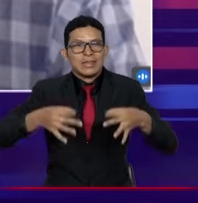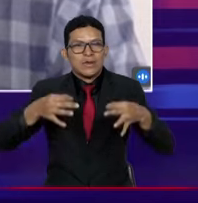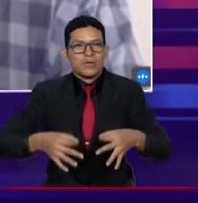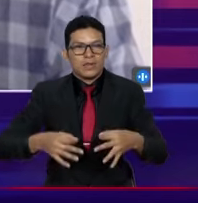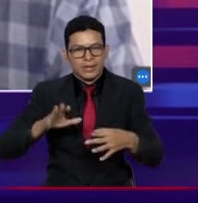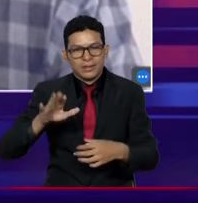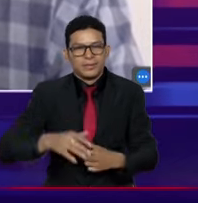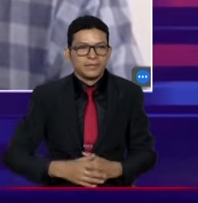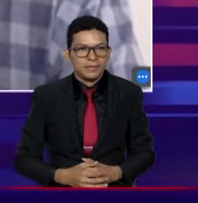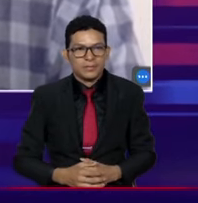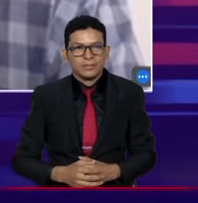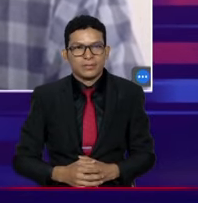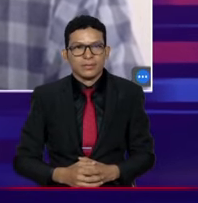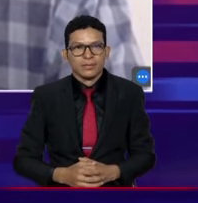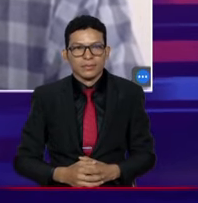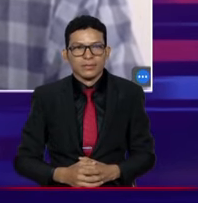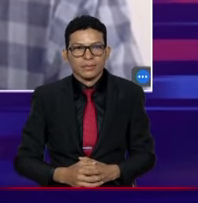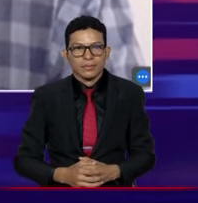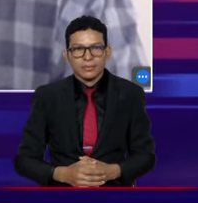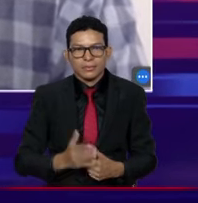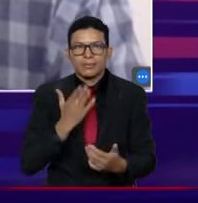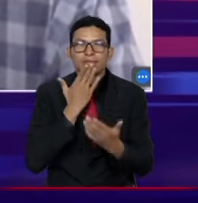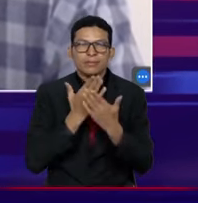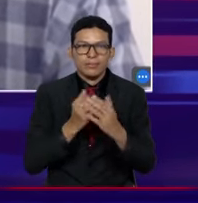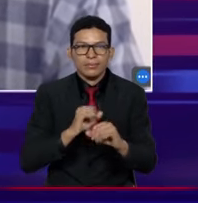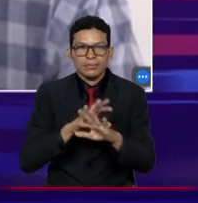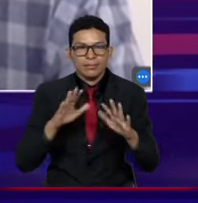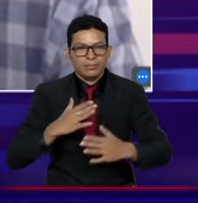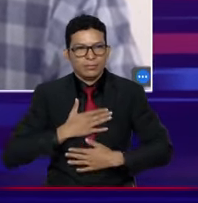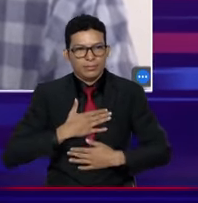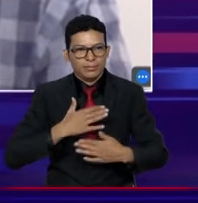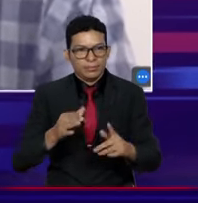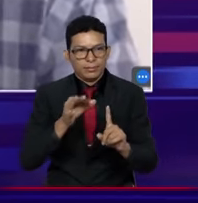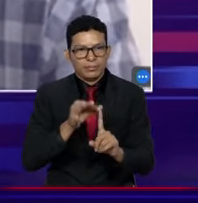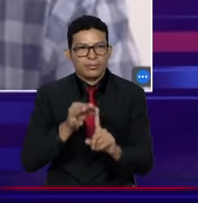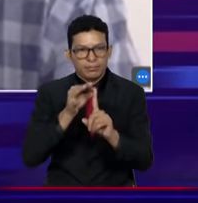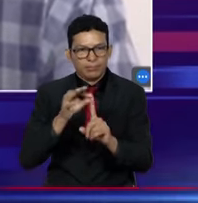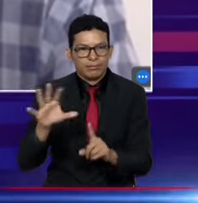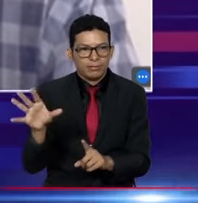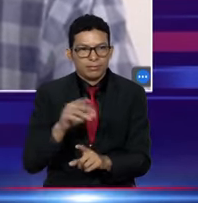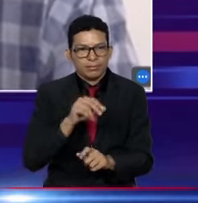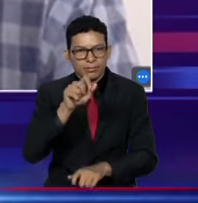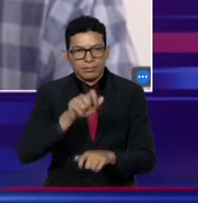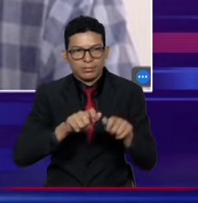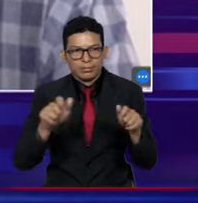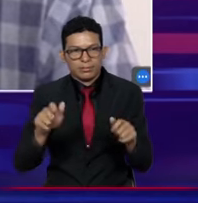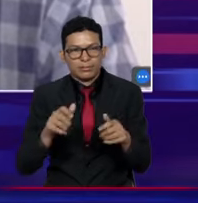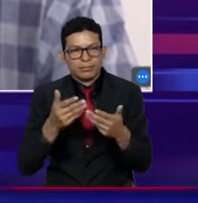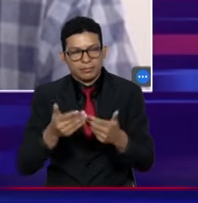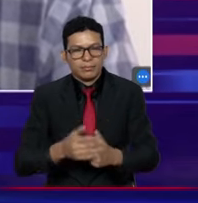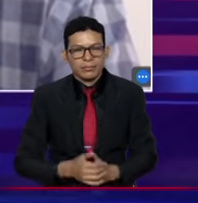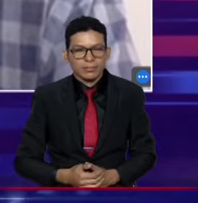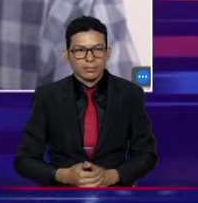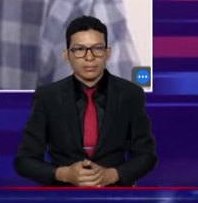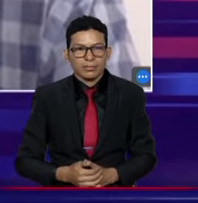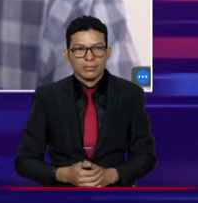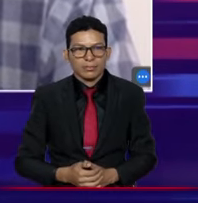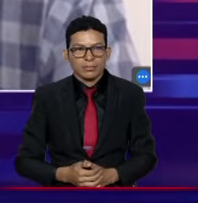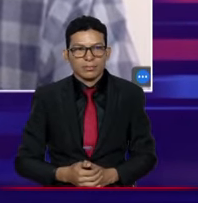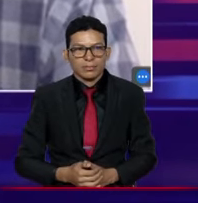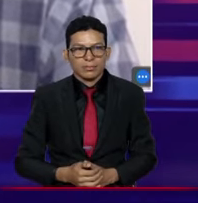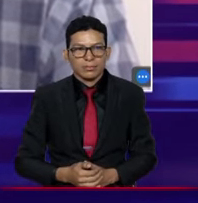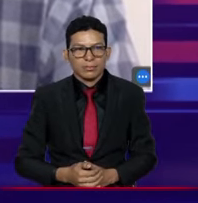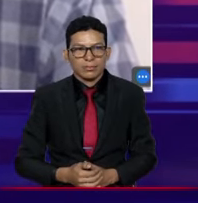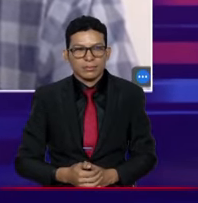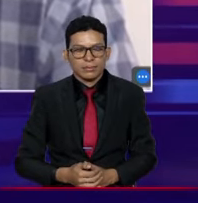nosotros, secretario. Buenos días, un saludo muy especial a todos los televidentes de esta preciosa medio de